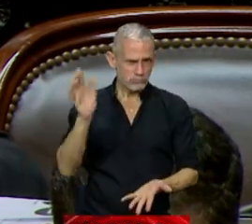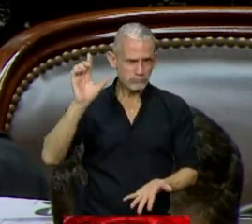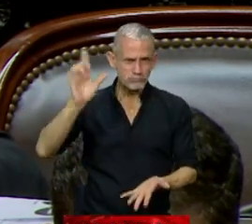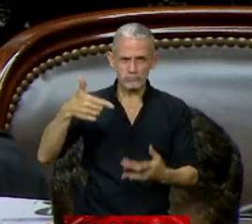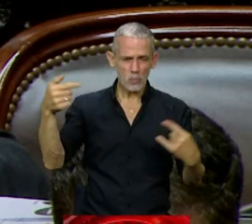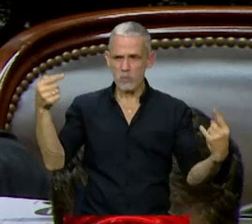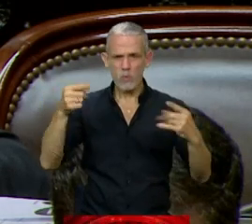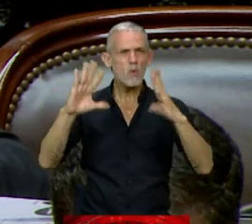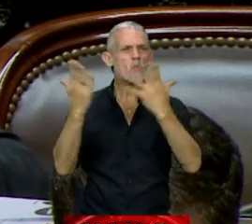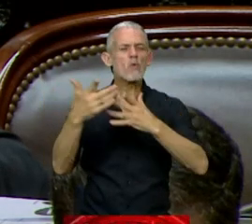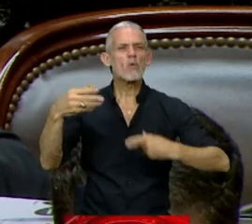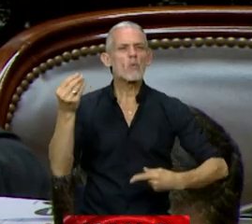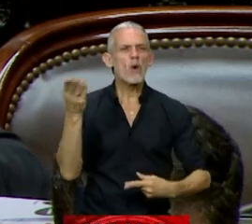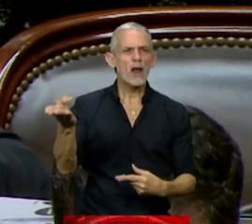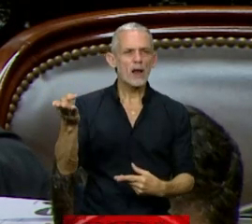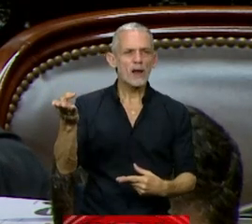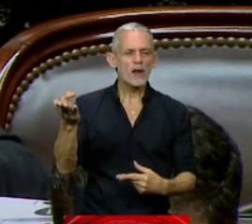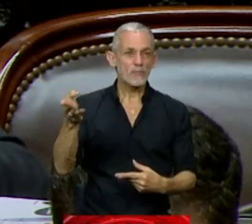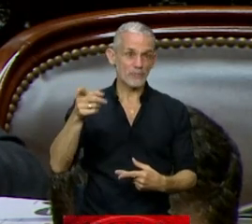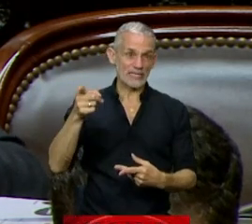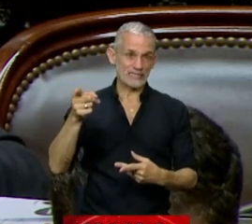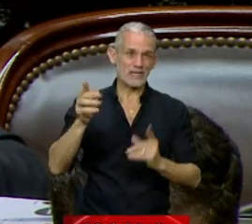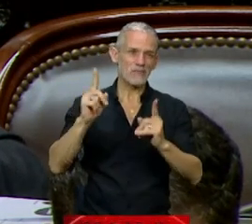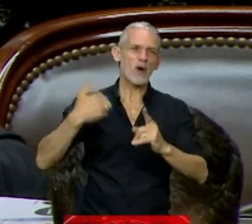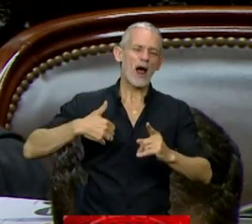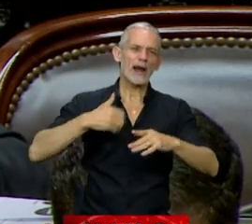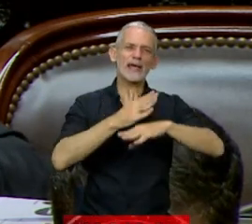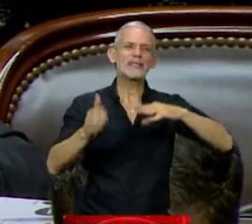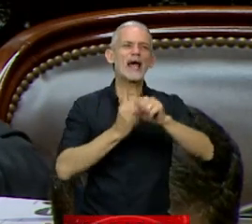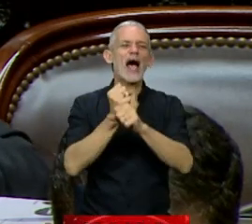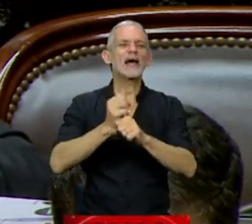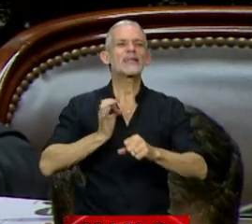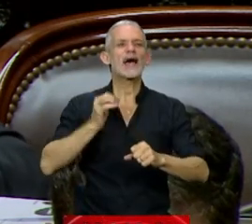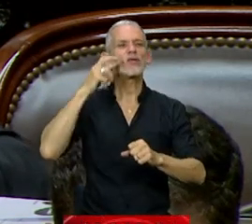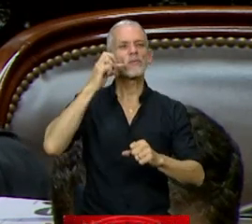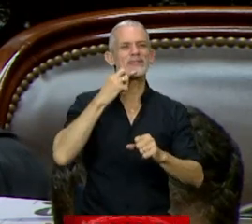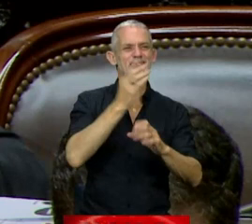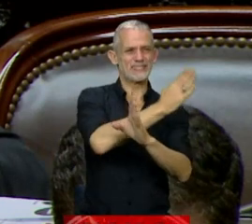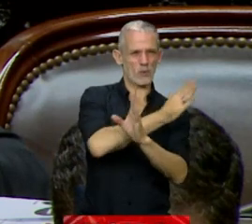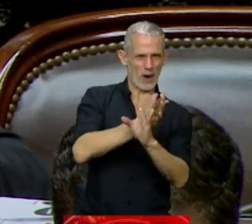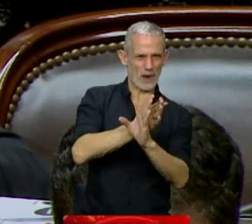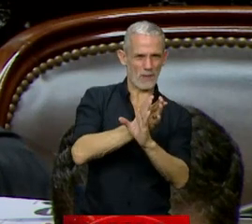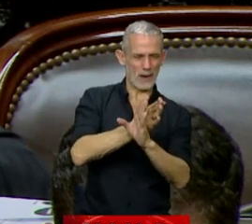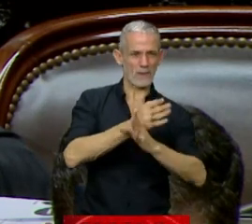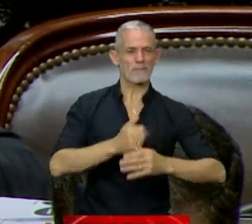que es el mundo que transitó la Argentina hasta el 2019.